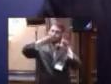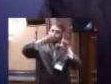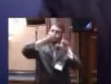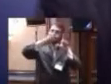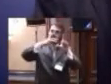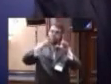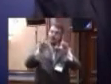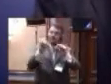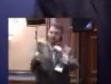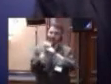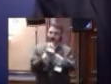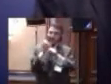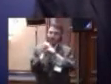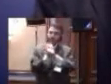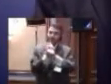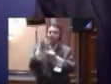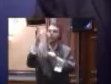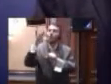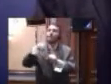Fidel Castro.